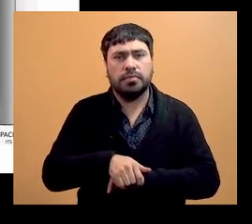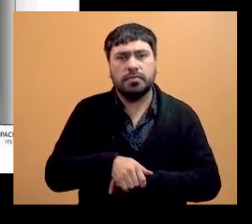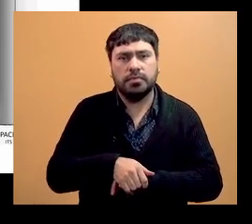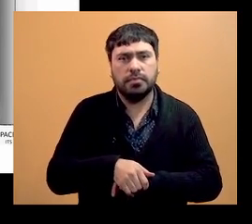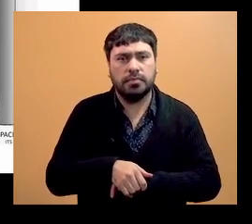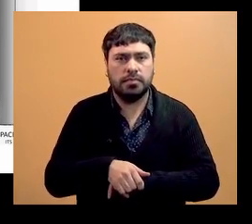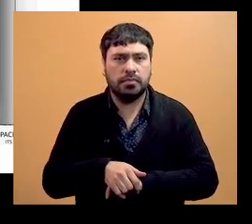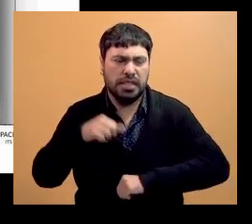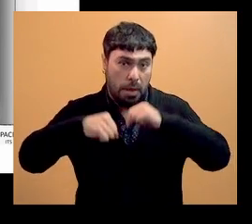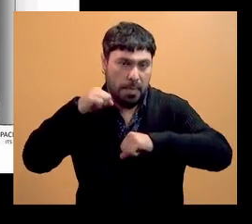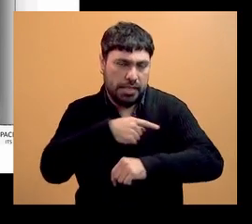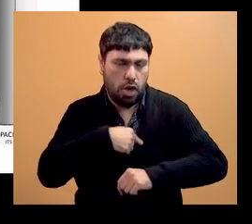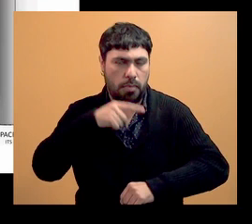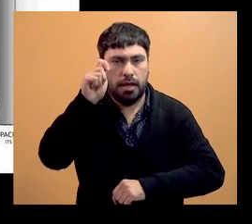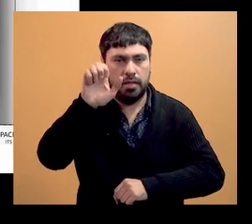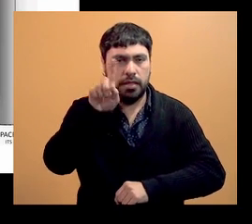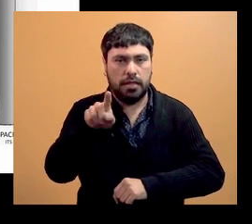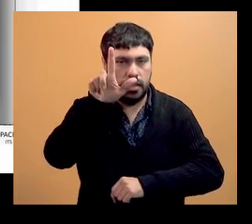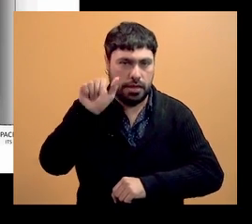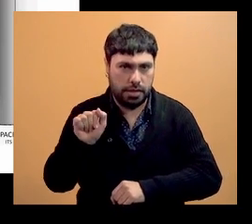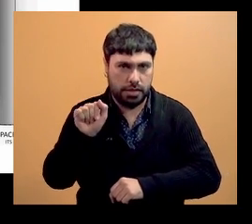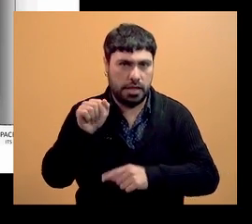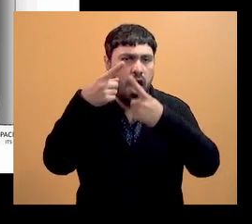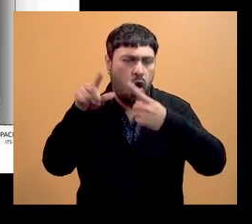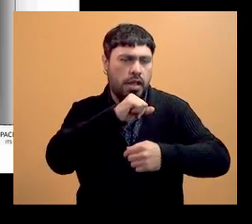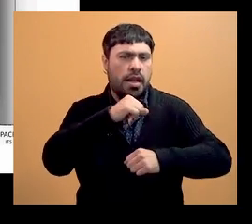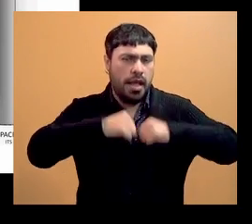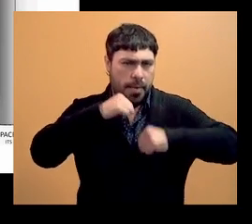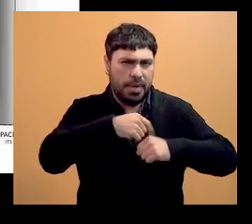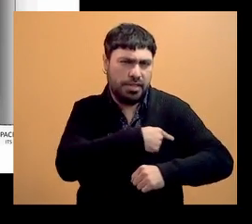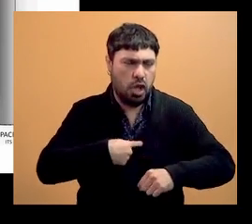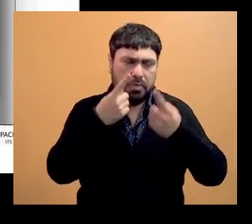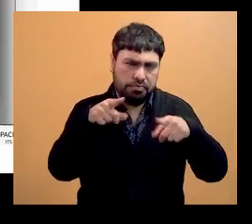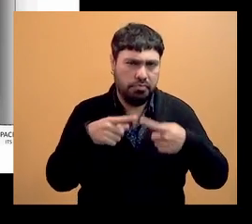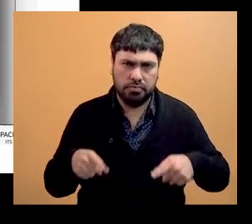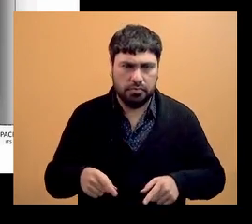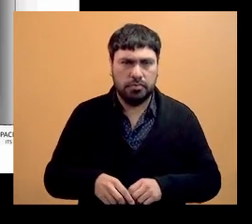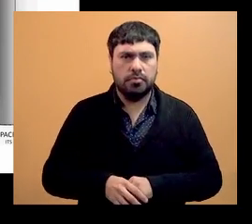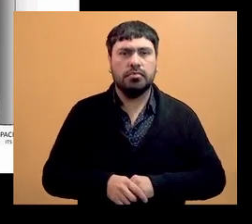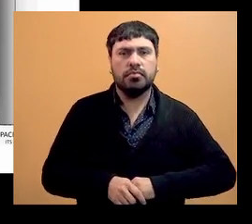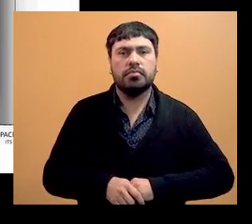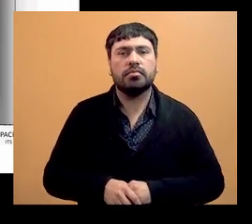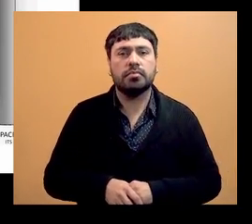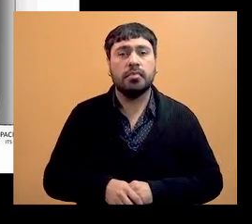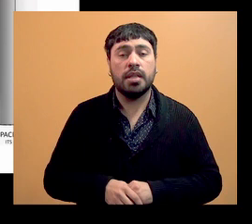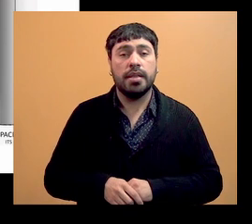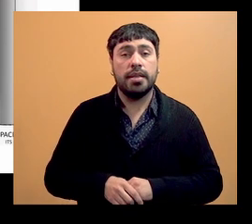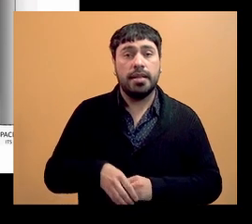que es otra de las empresas que tiene relacionadas con tecnología. Los que están en la zona del